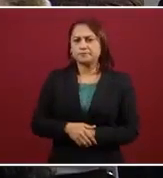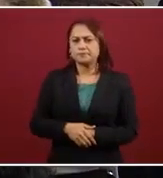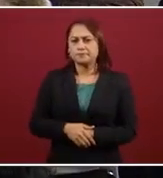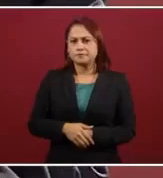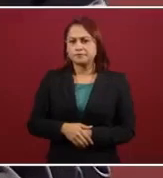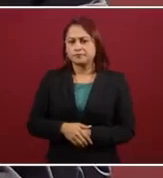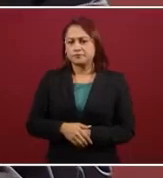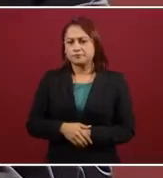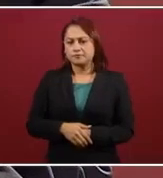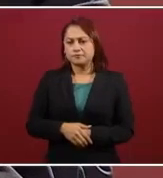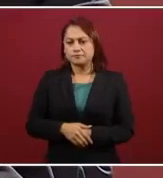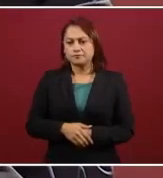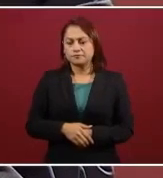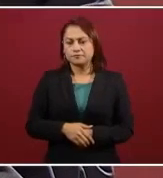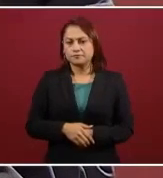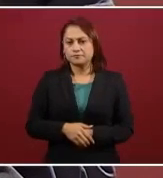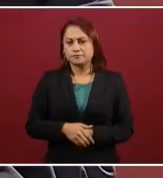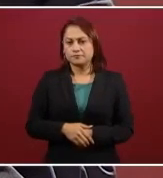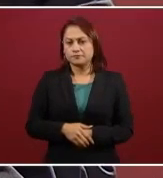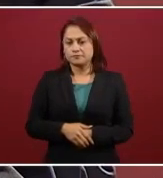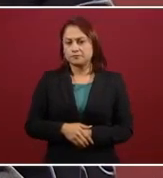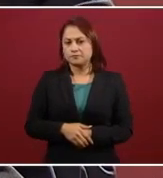internet se